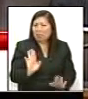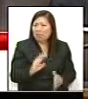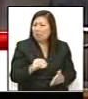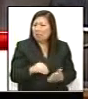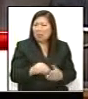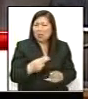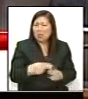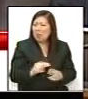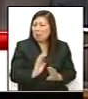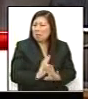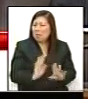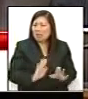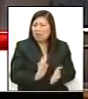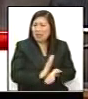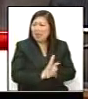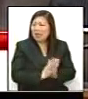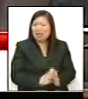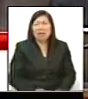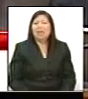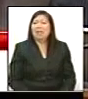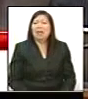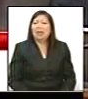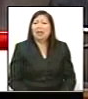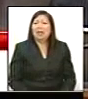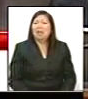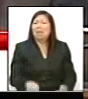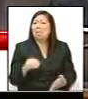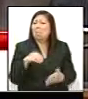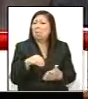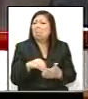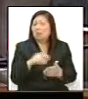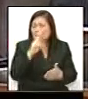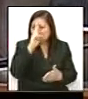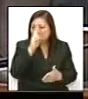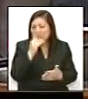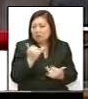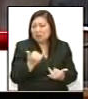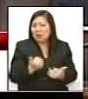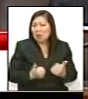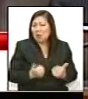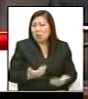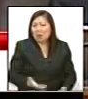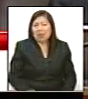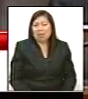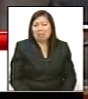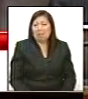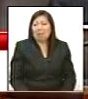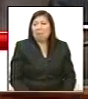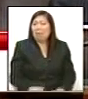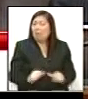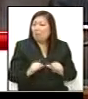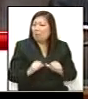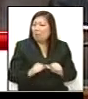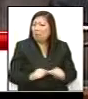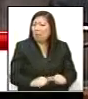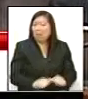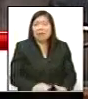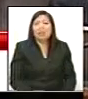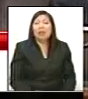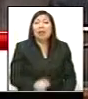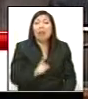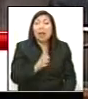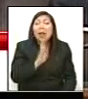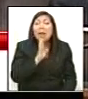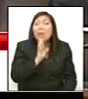ponga nombre a nada que le pueda rendir homenaje y en el cual el señor se pueda perpetuar. Él